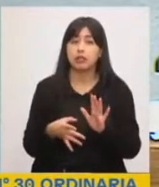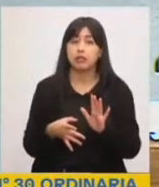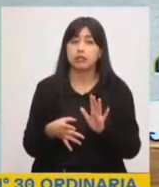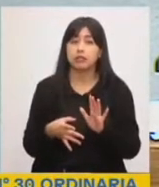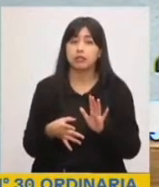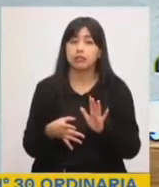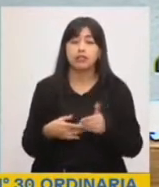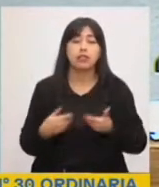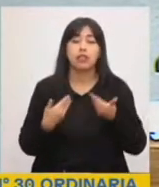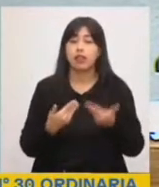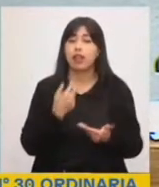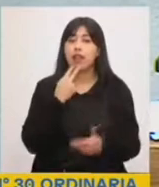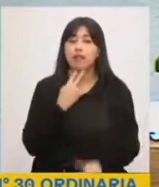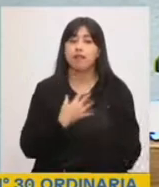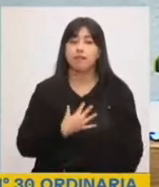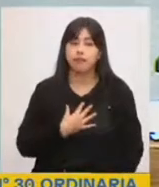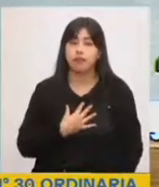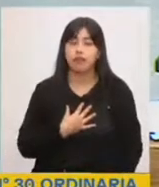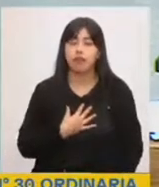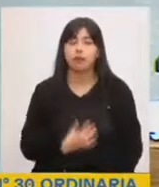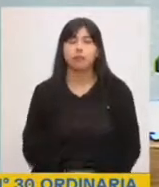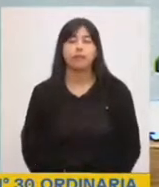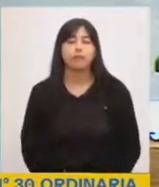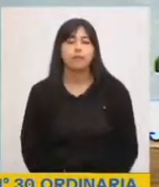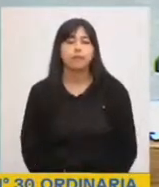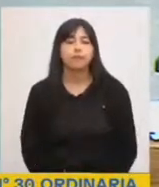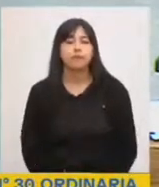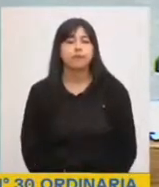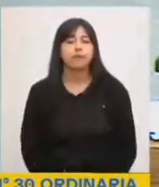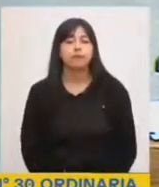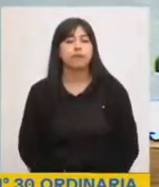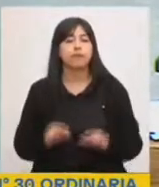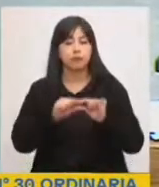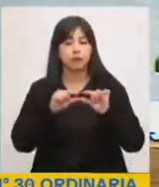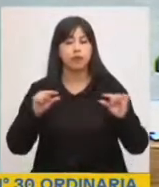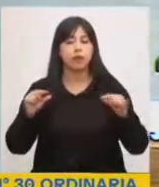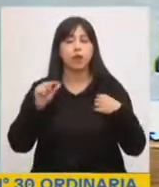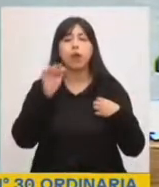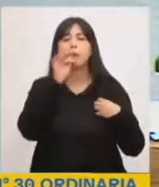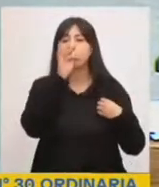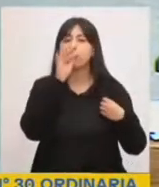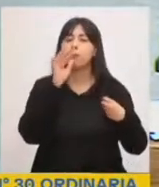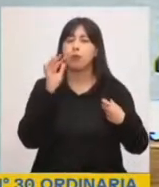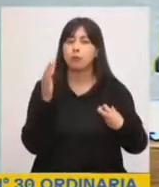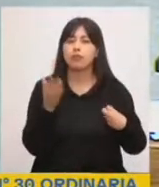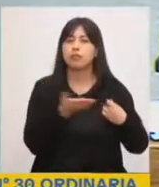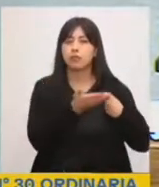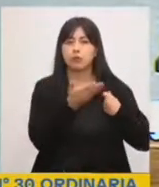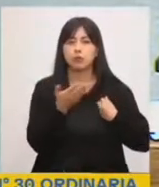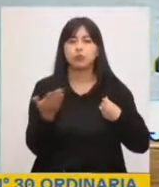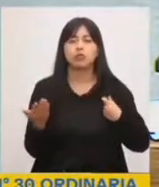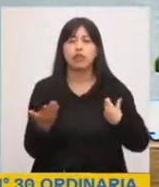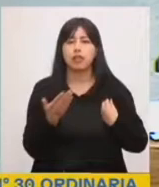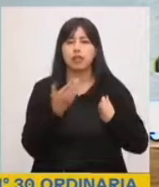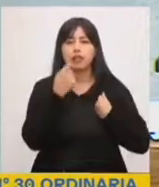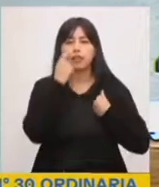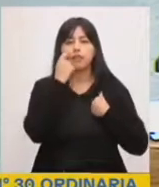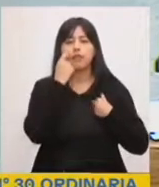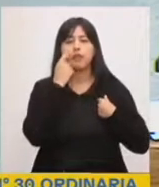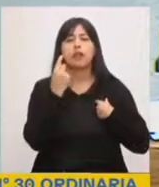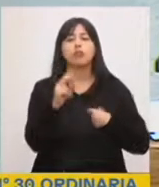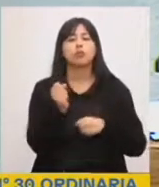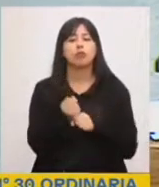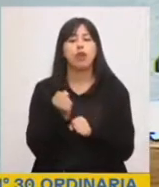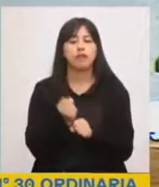la vida si fuese necesario. Así reza la promesa que ustedes hacen al asumir vuestras